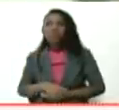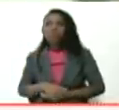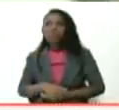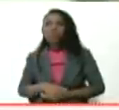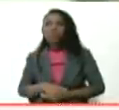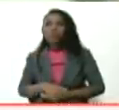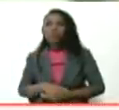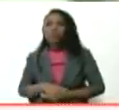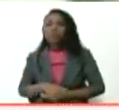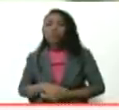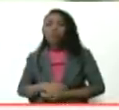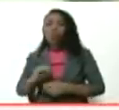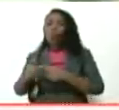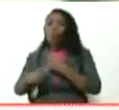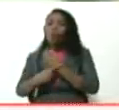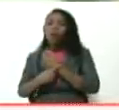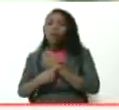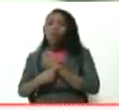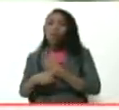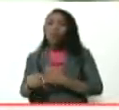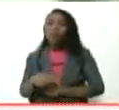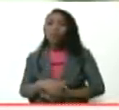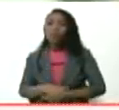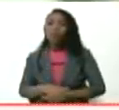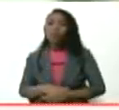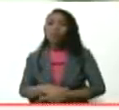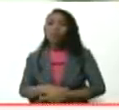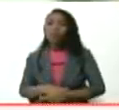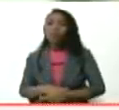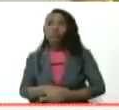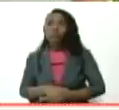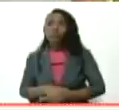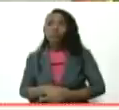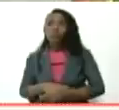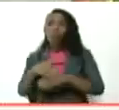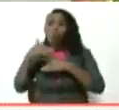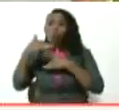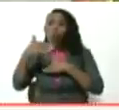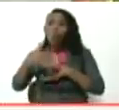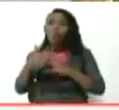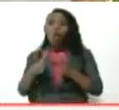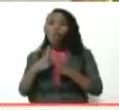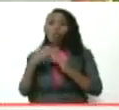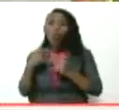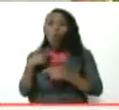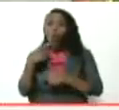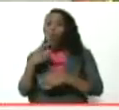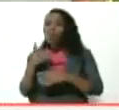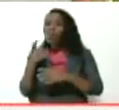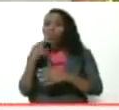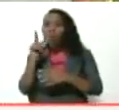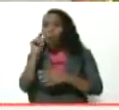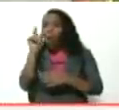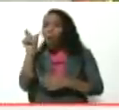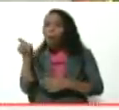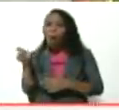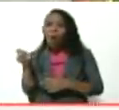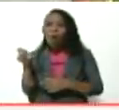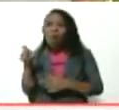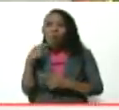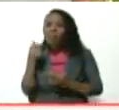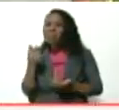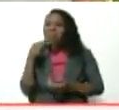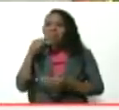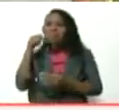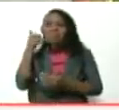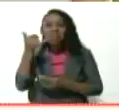Y Juanito Limaña dice, ¿cómo se llama, Carmen? Cuadra todo con Daniel, que él te va a ayudar. ¿Qué va a saber un niño de 16 años